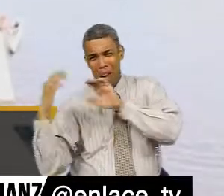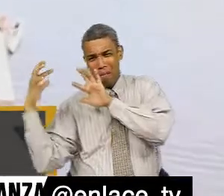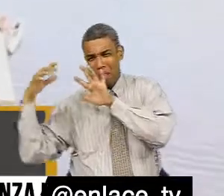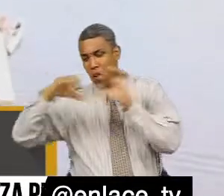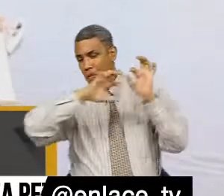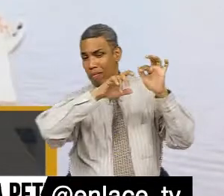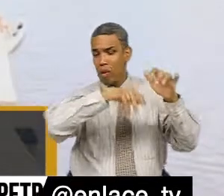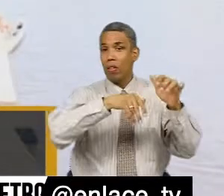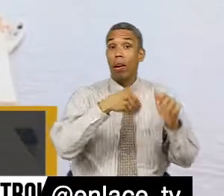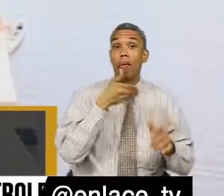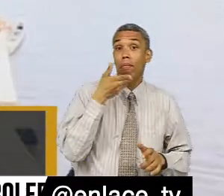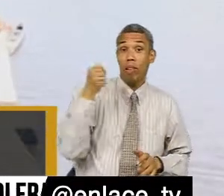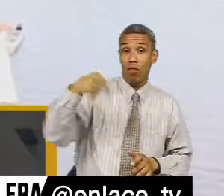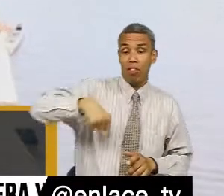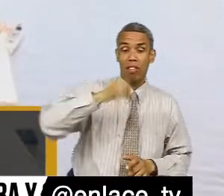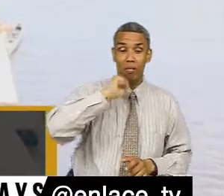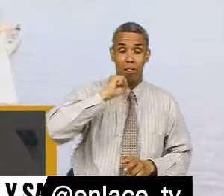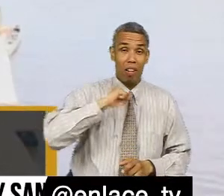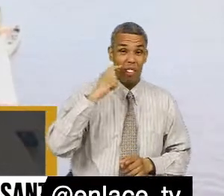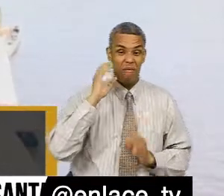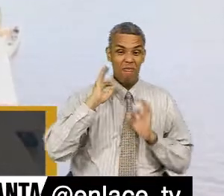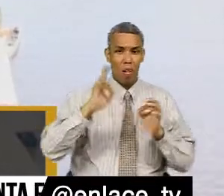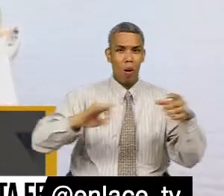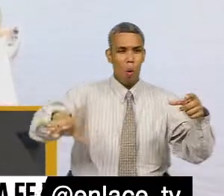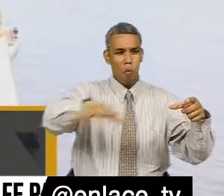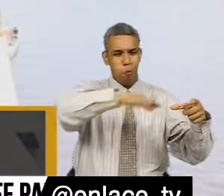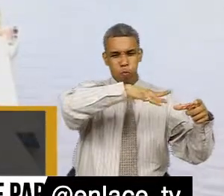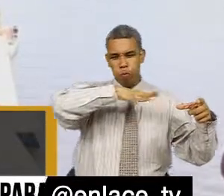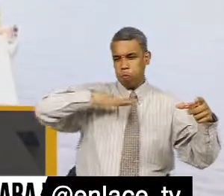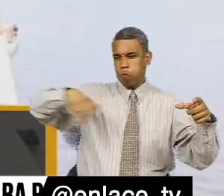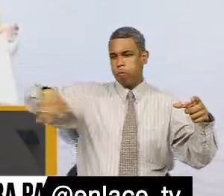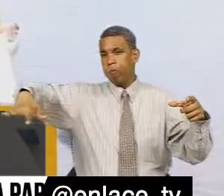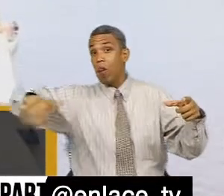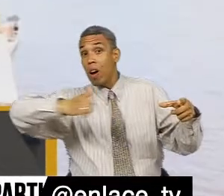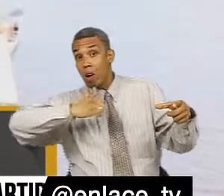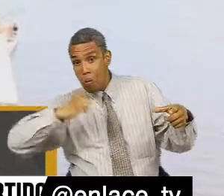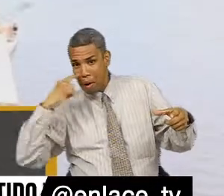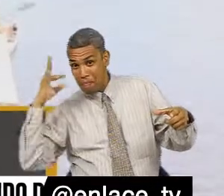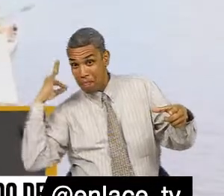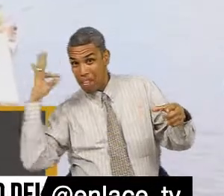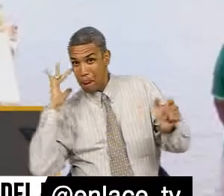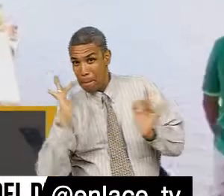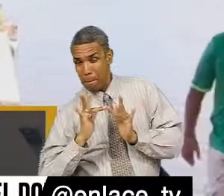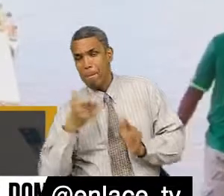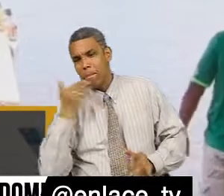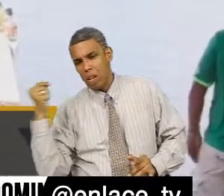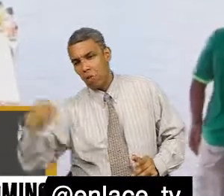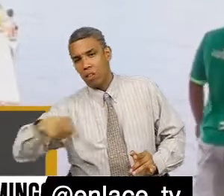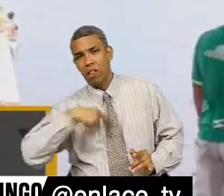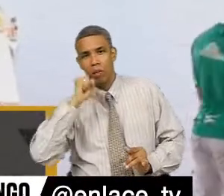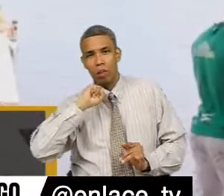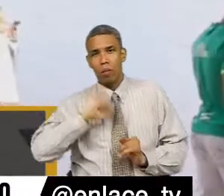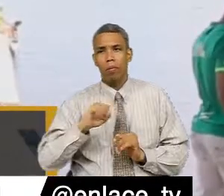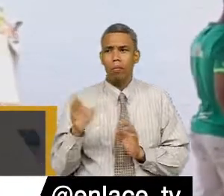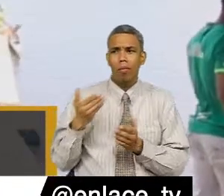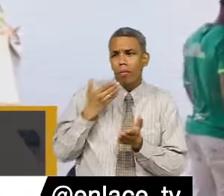primero que hay que agradecer es todo el apoyo institucional que en este momento tiene la Liga de Canotaje de Santander. El apoyo del